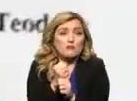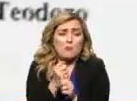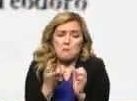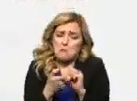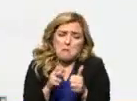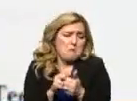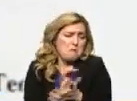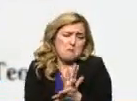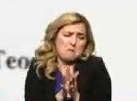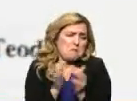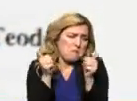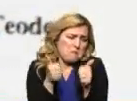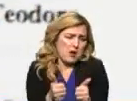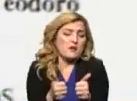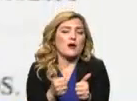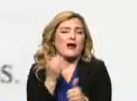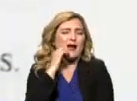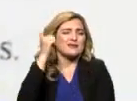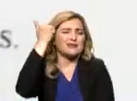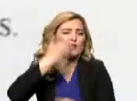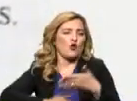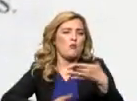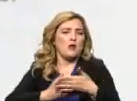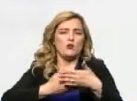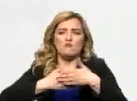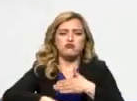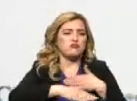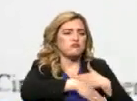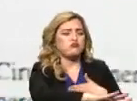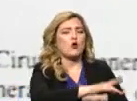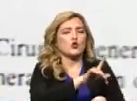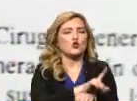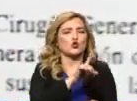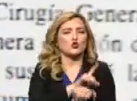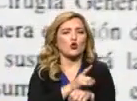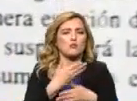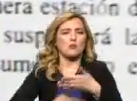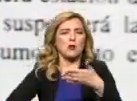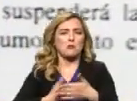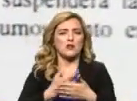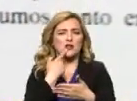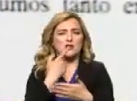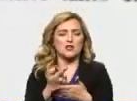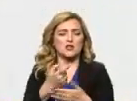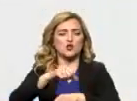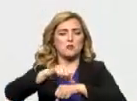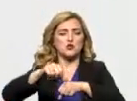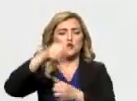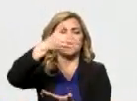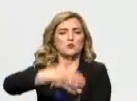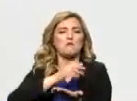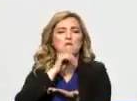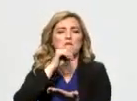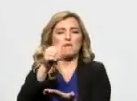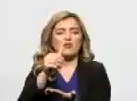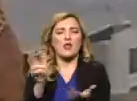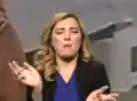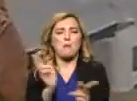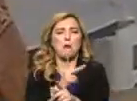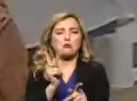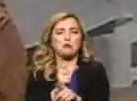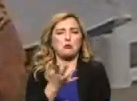problema, esto pese a que la tarde de ayer circuló entre los médicos del hospital la suspensión de las mismas por falta de